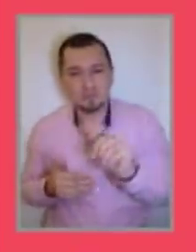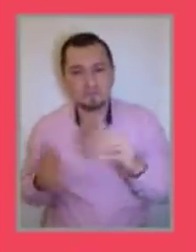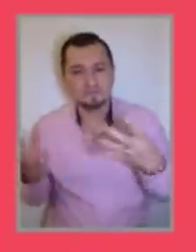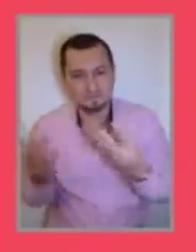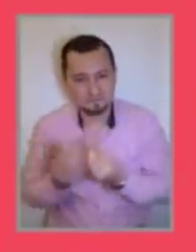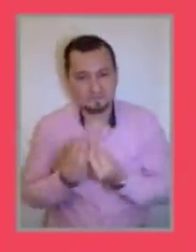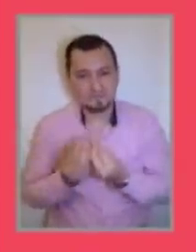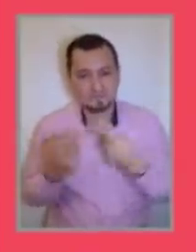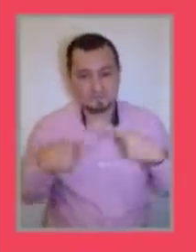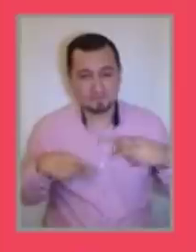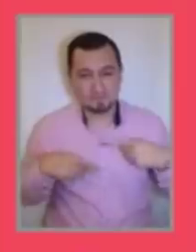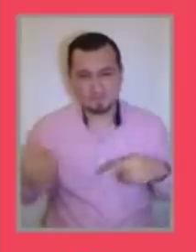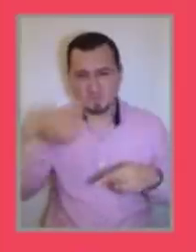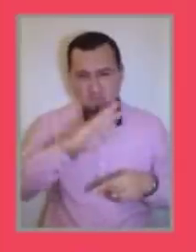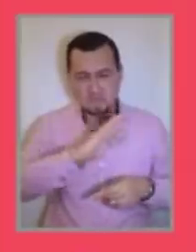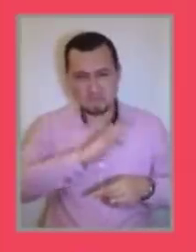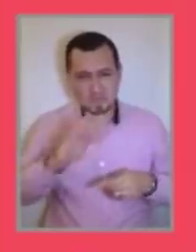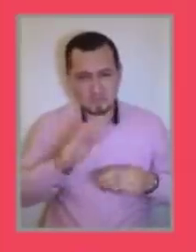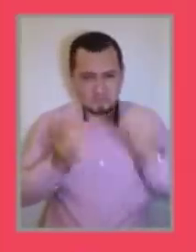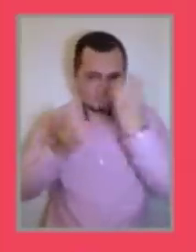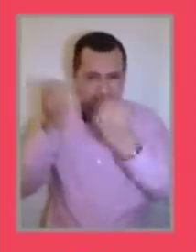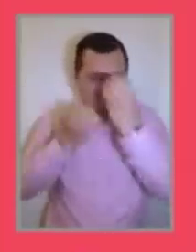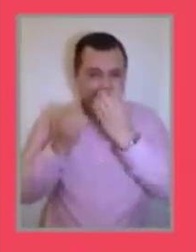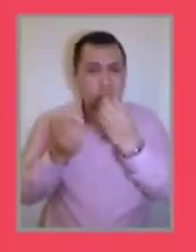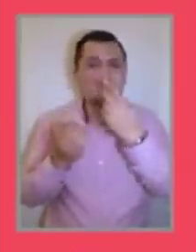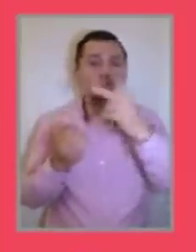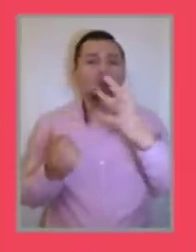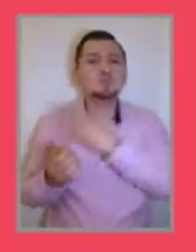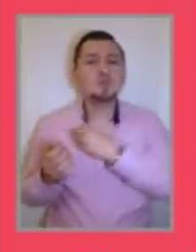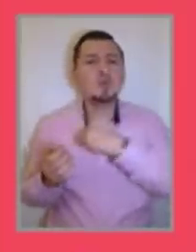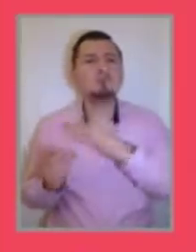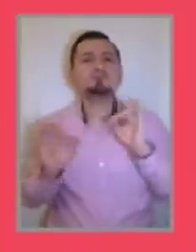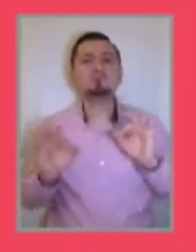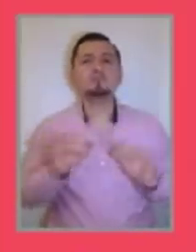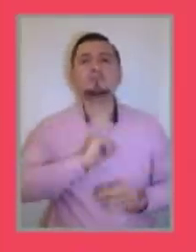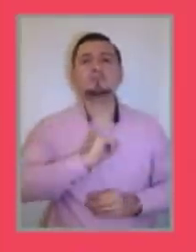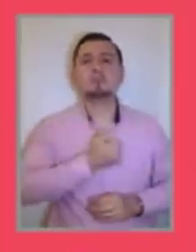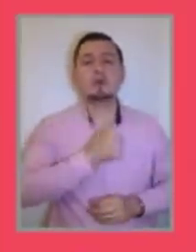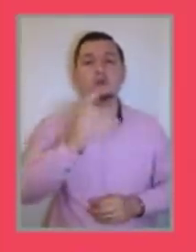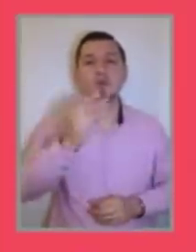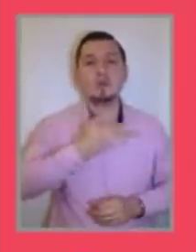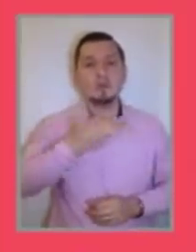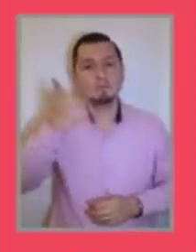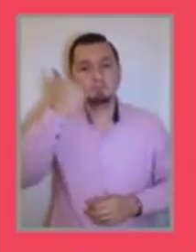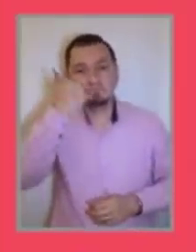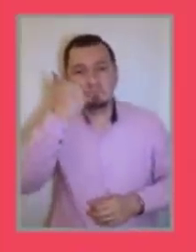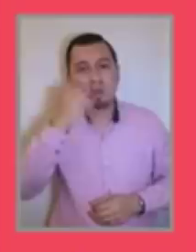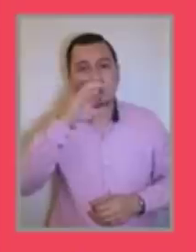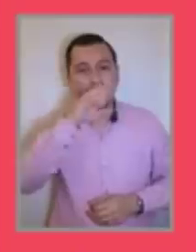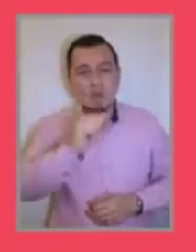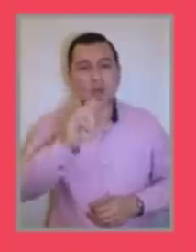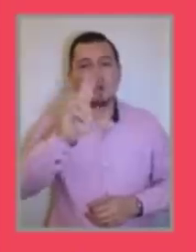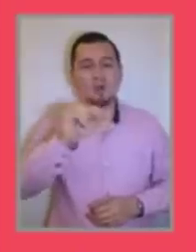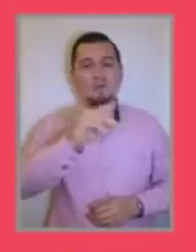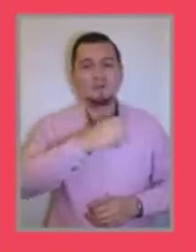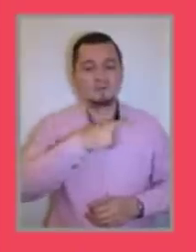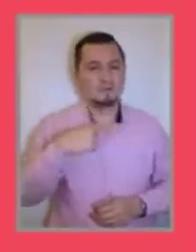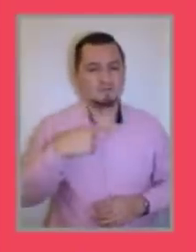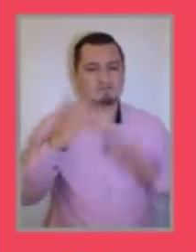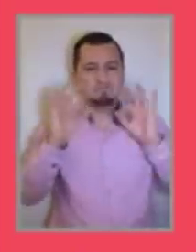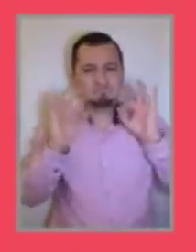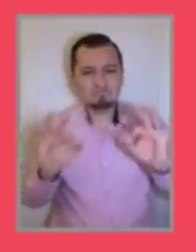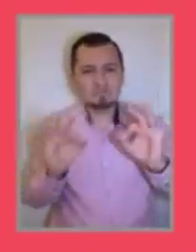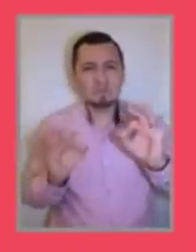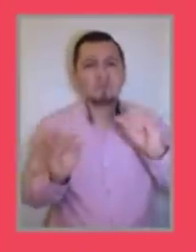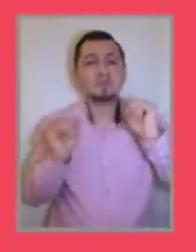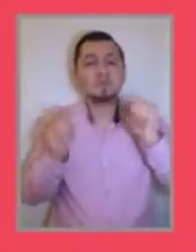Un padre de familia tiene que cerciorarse que su hijo va sano a la escuela, tiene que cerciorarse que no tiene temperatura, tiene que cerciorarse que no presenta